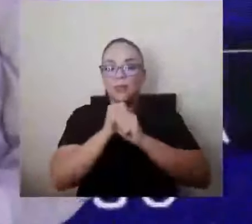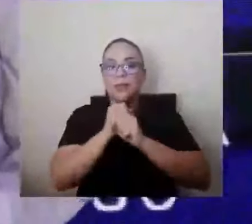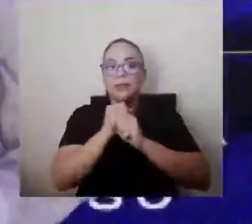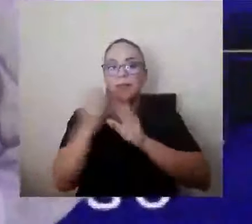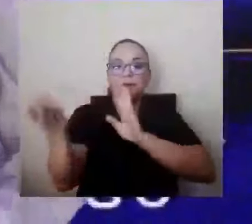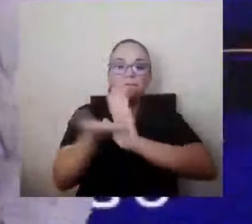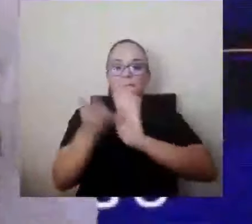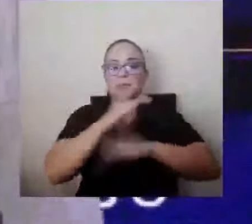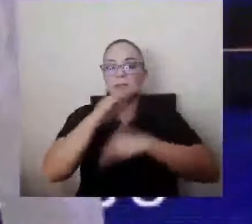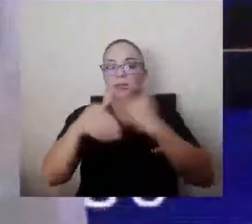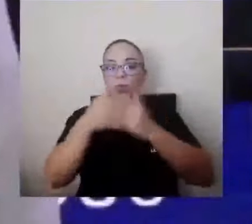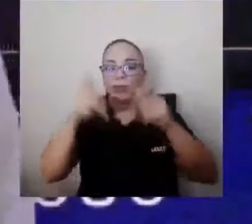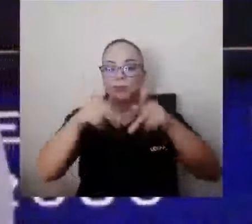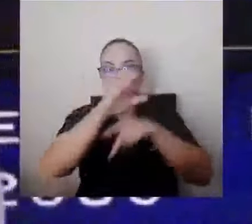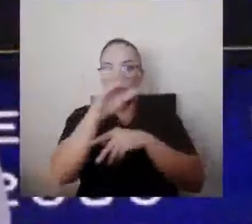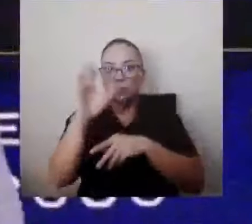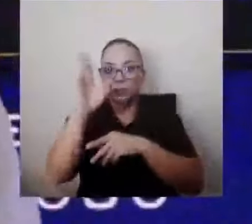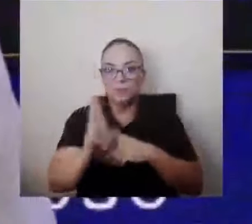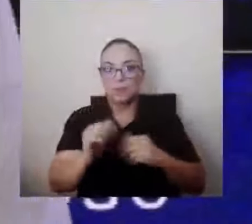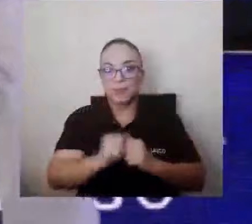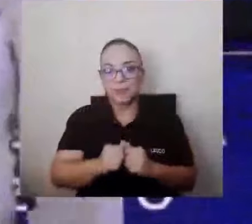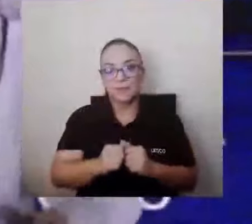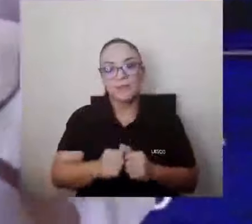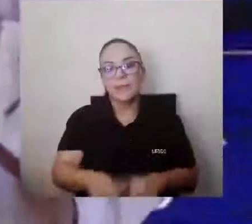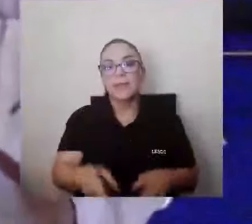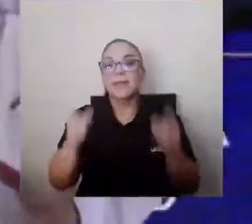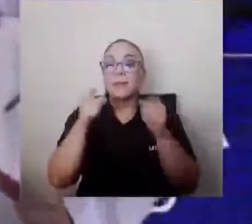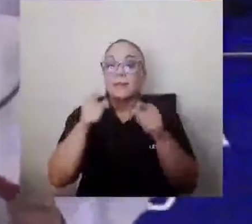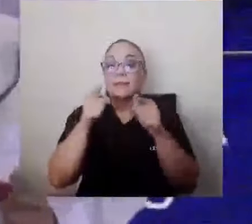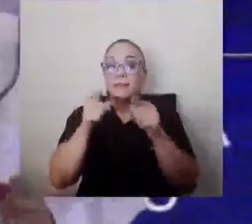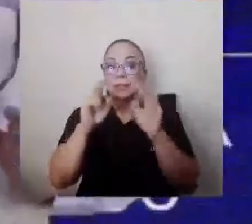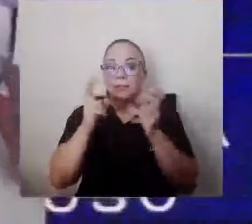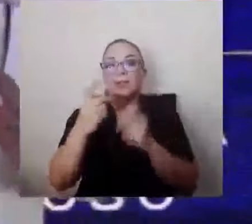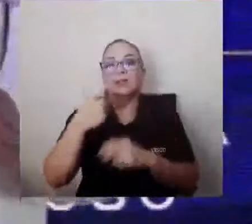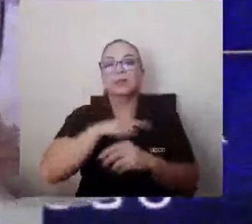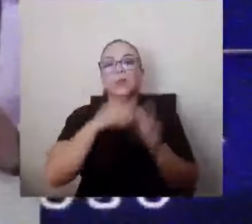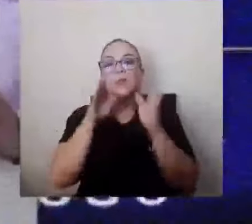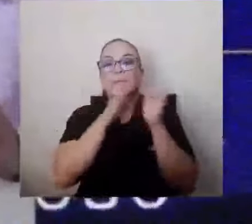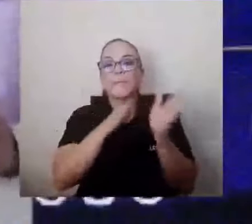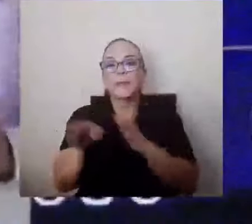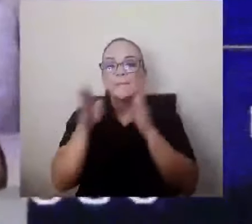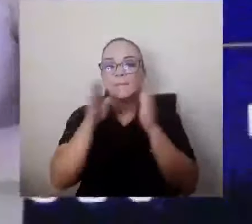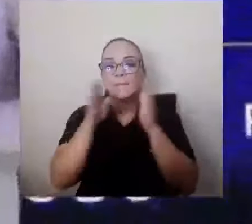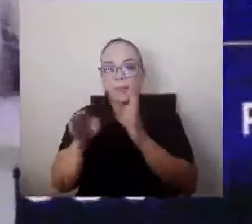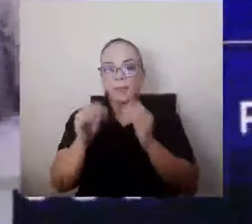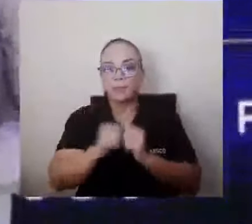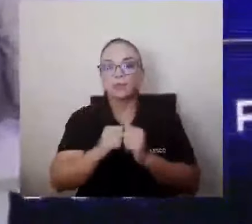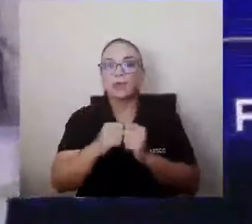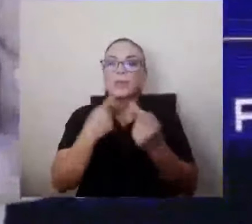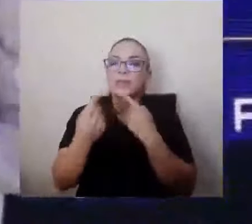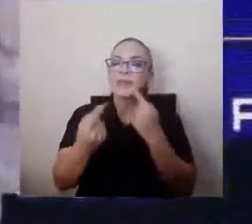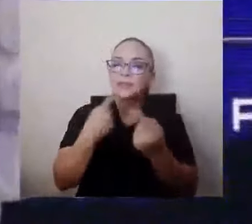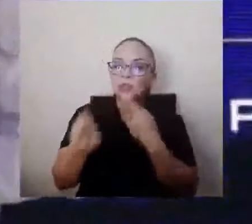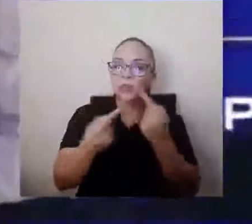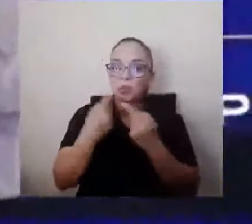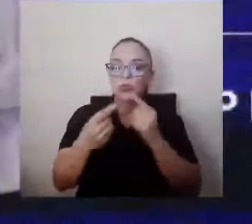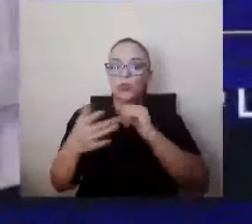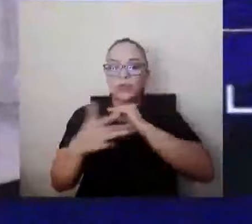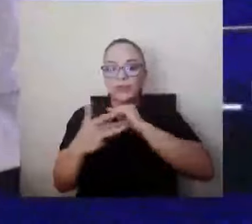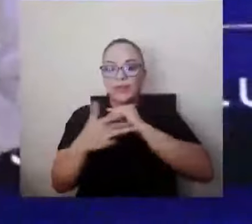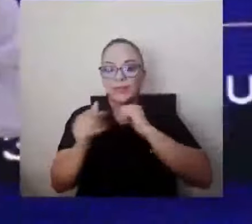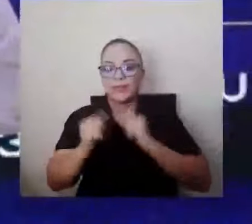en Costa Rica. Para estos efectos habíamos preparado un discurso técnico en